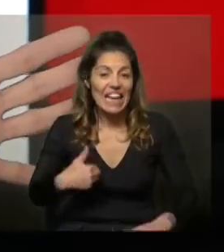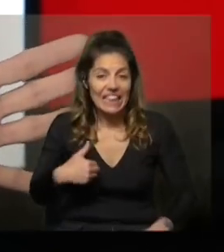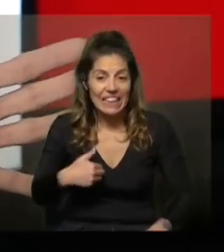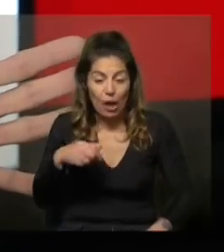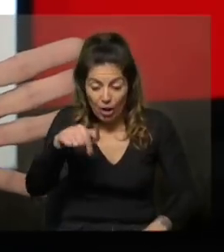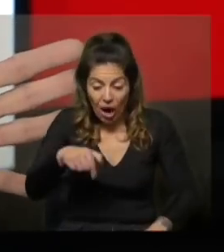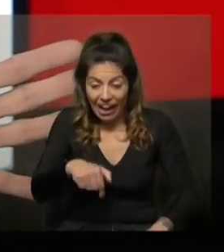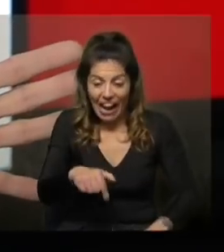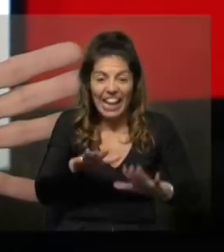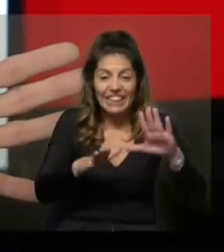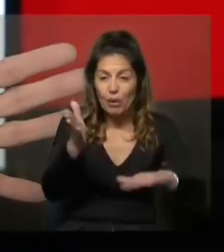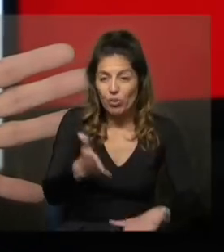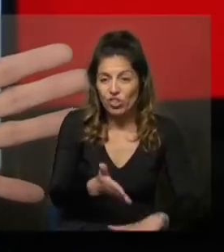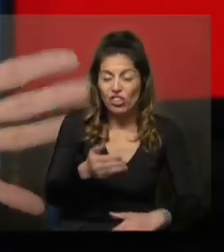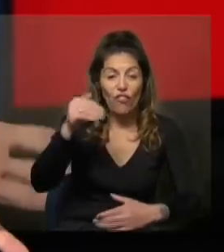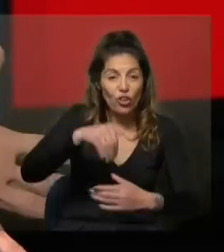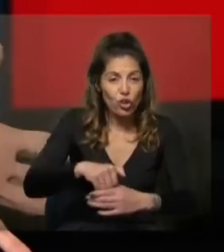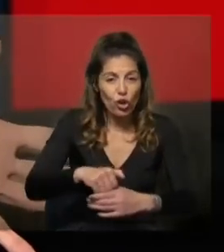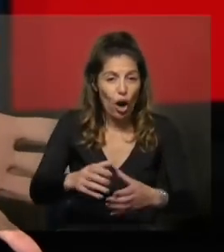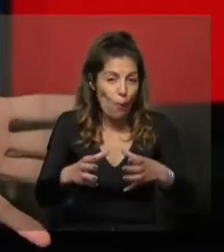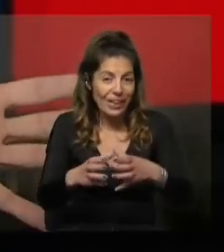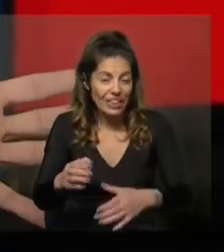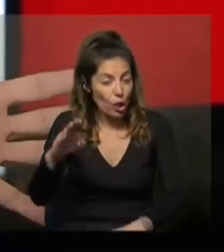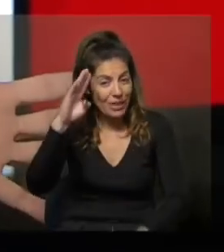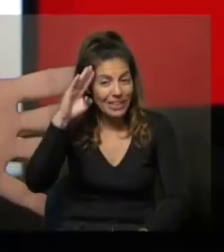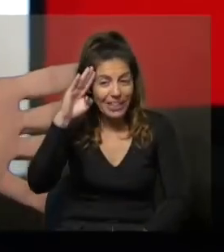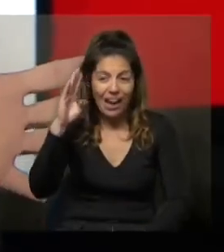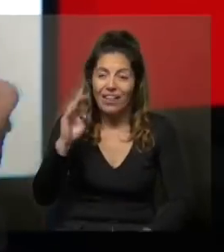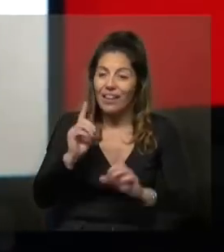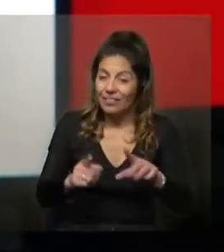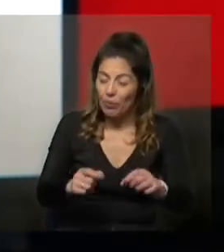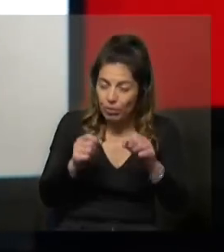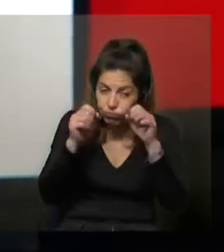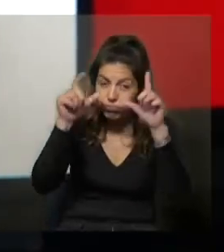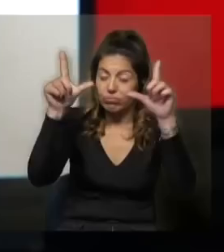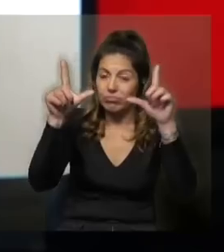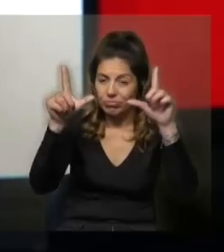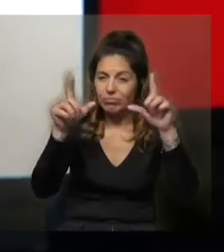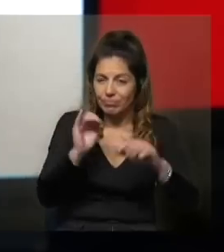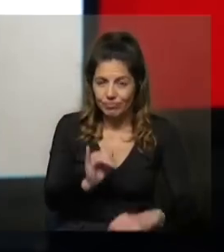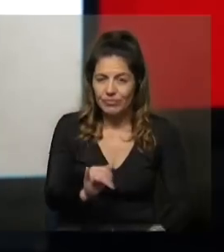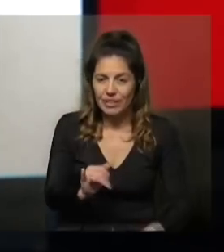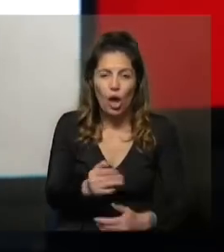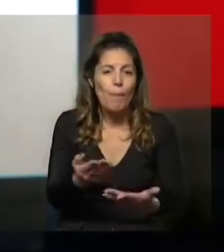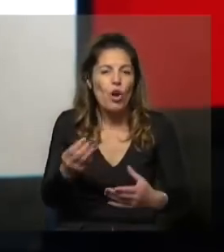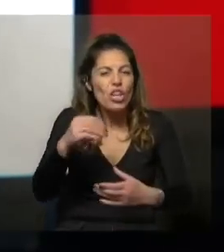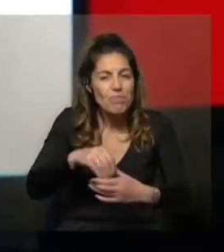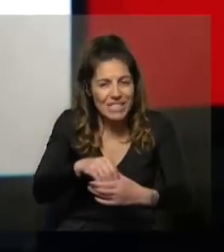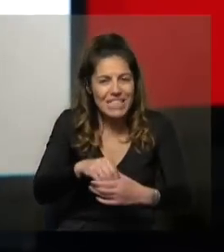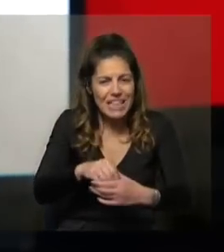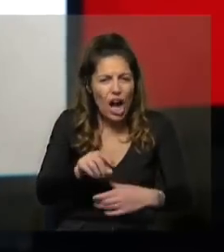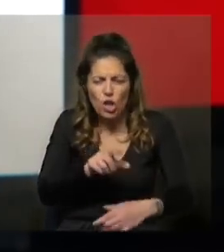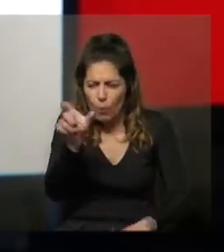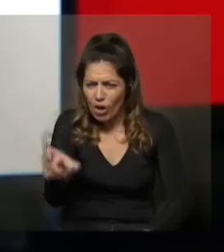votó a un partido militar también es para abrir los ganchos por lo que implica no